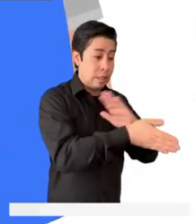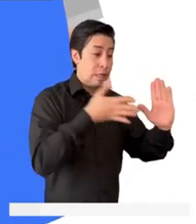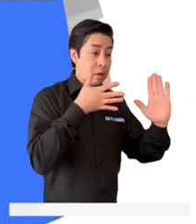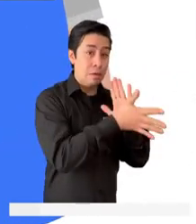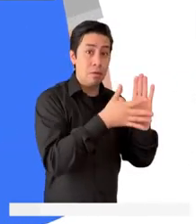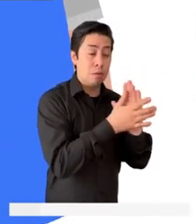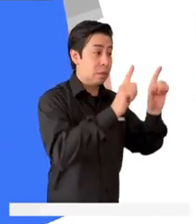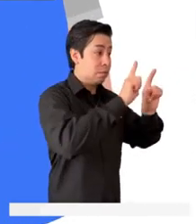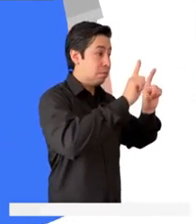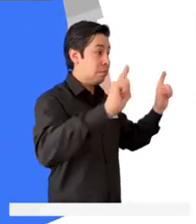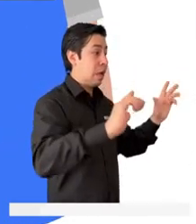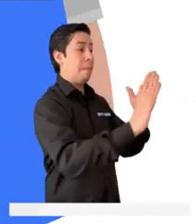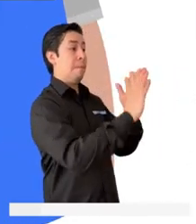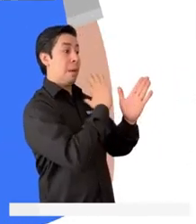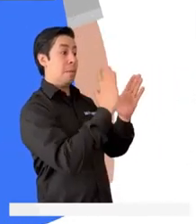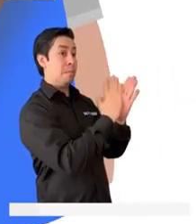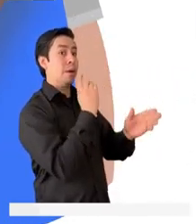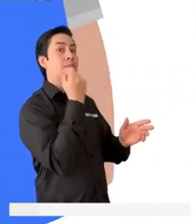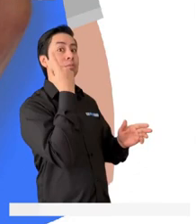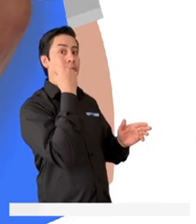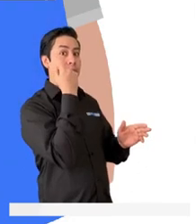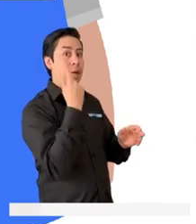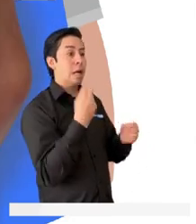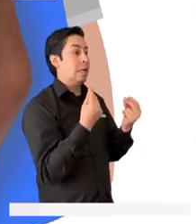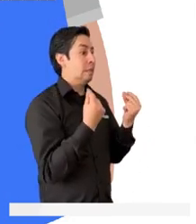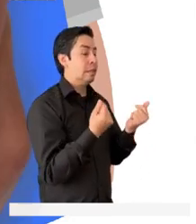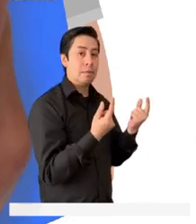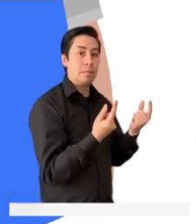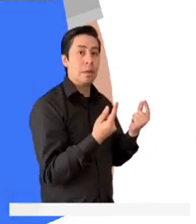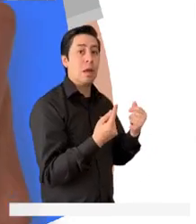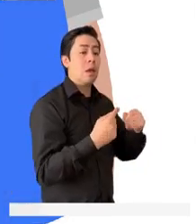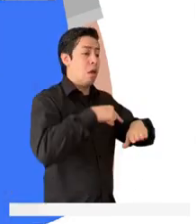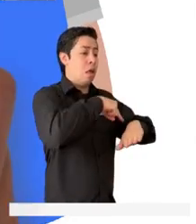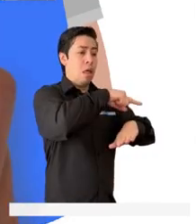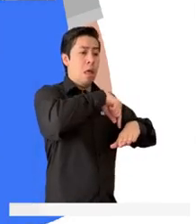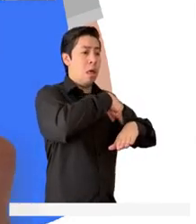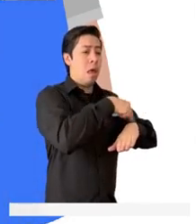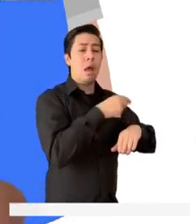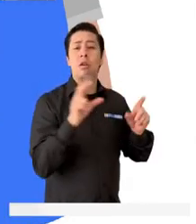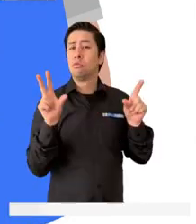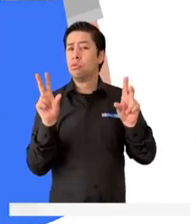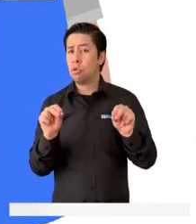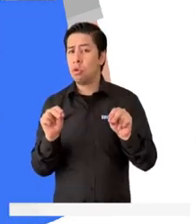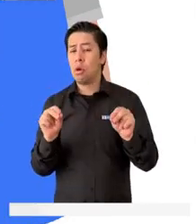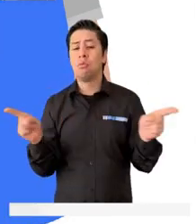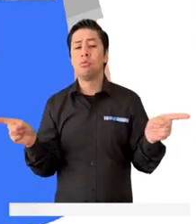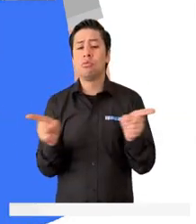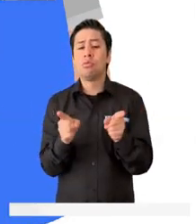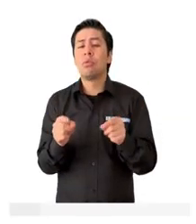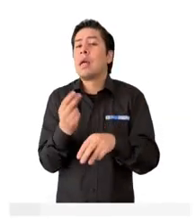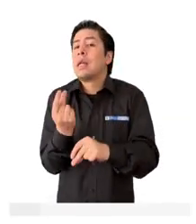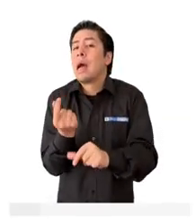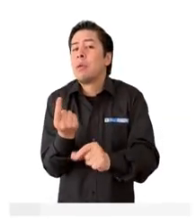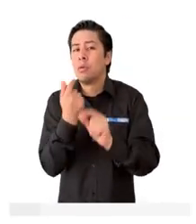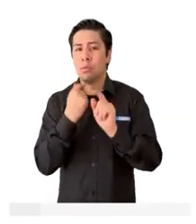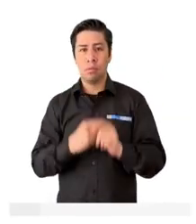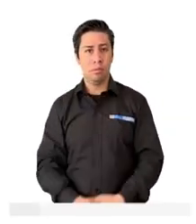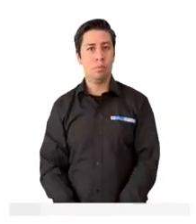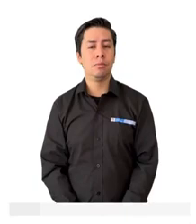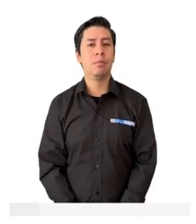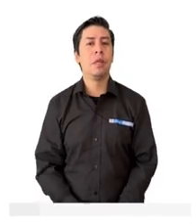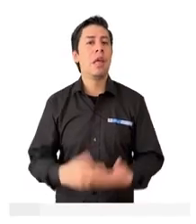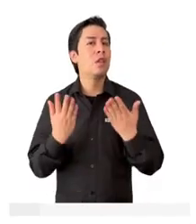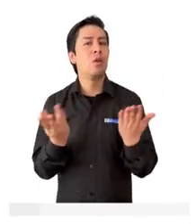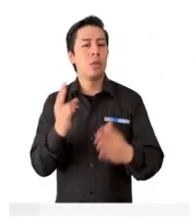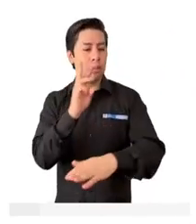víctima pueda acceder a información de la entidad de manera rápida y práctica, ahorrando tiempo valioso.